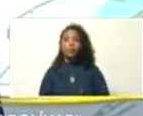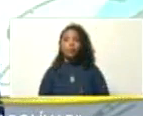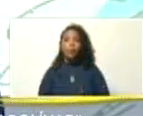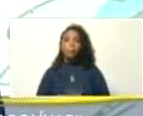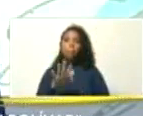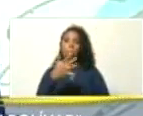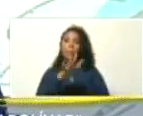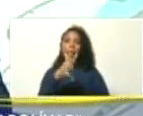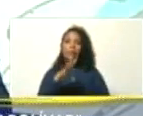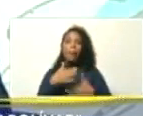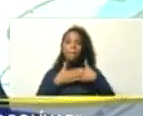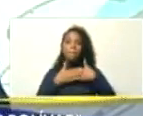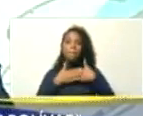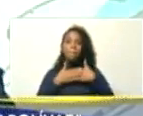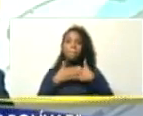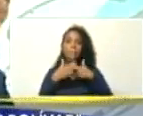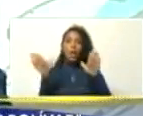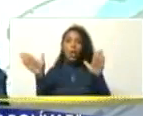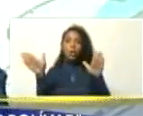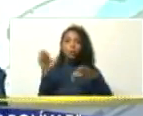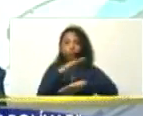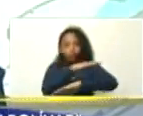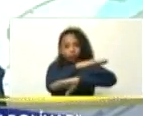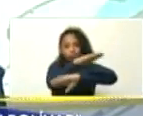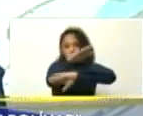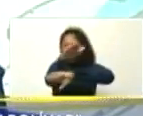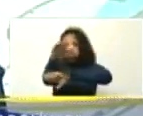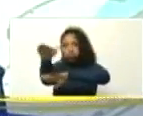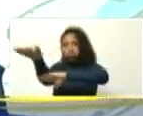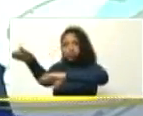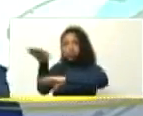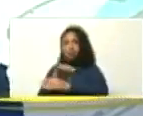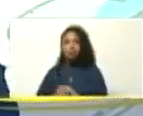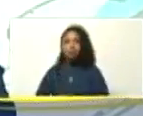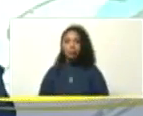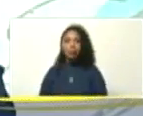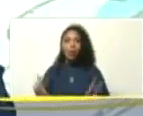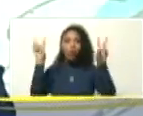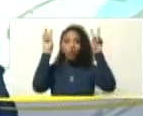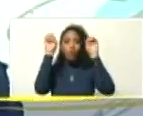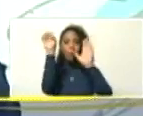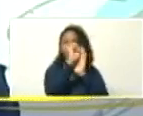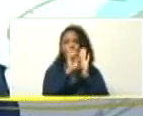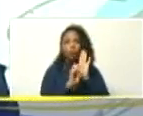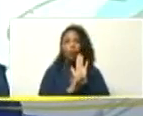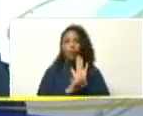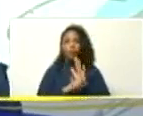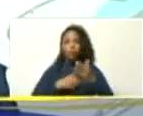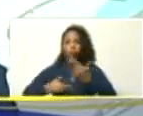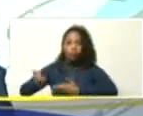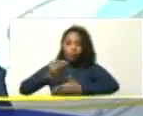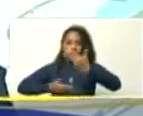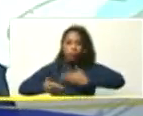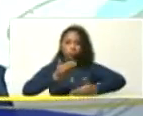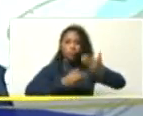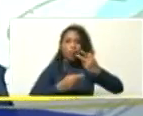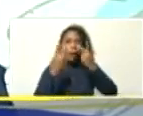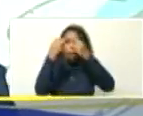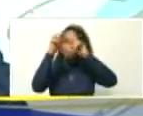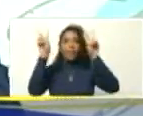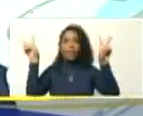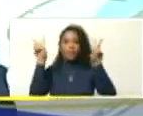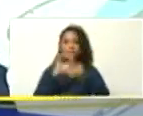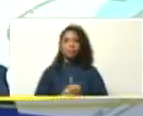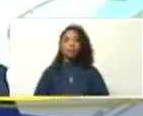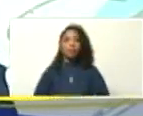Pareciera abrirse en el horizonte una nueva etapa de relaciones de paz,